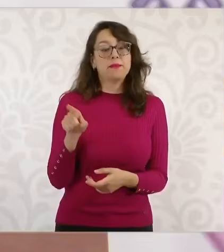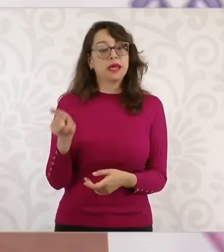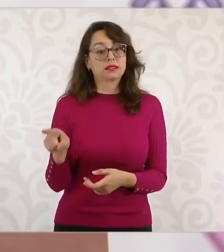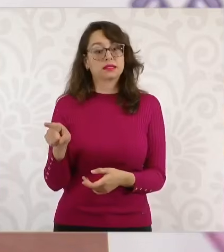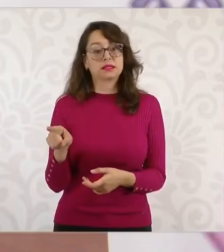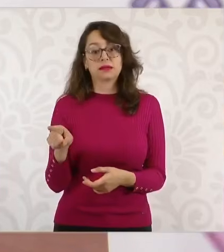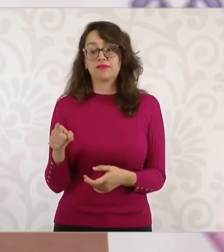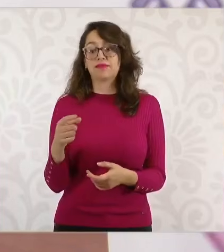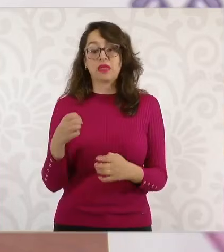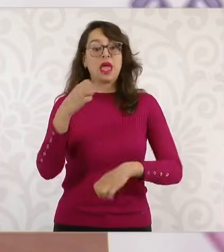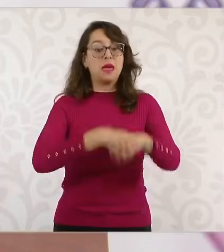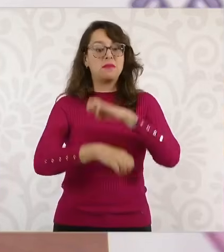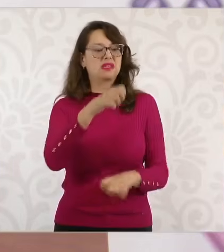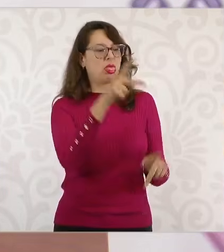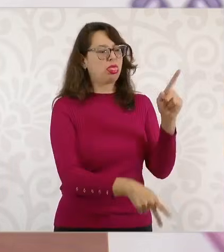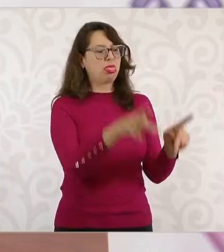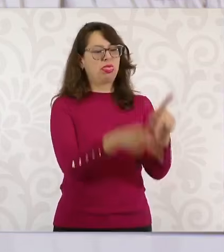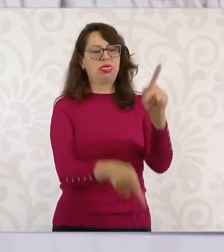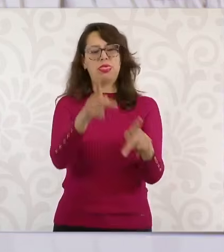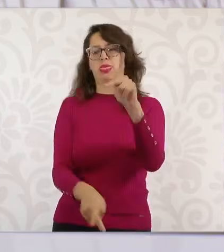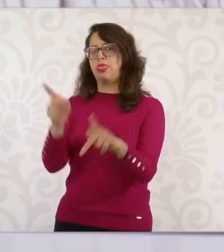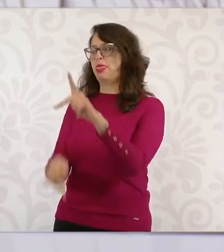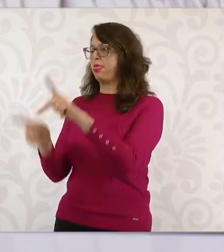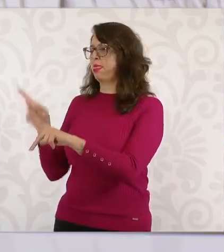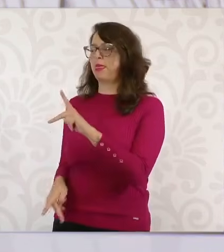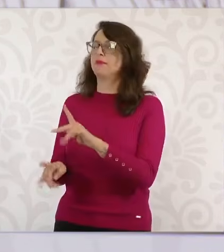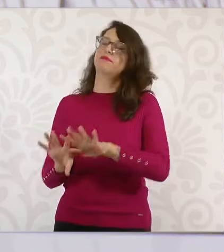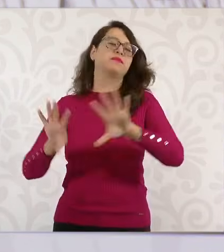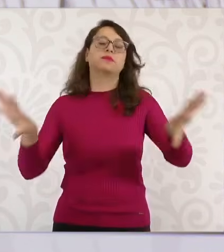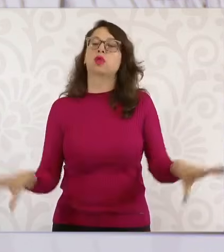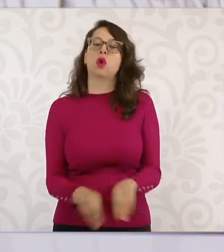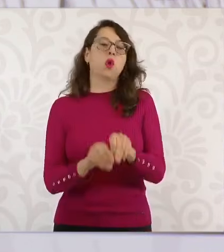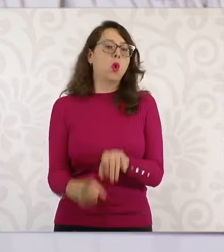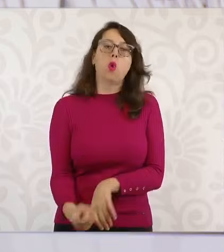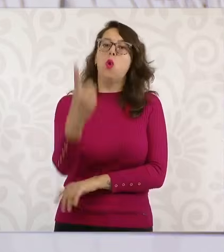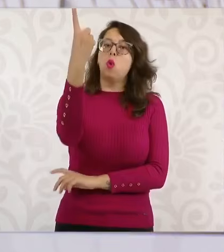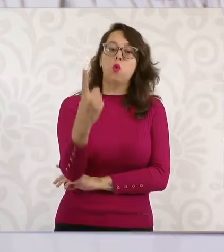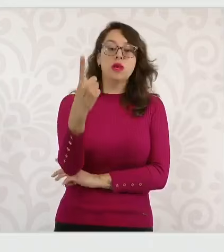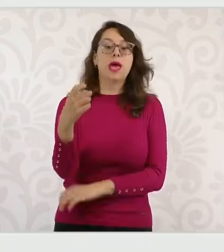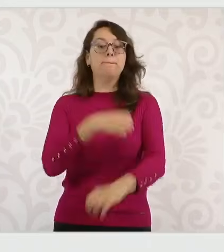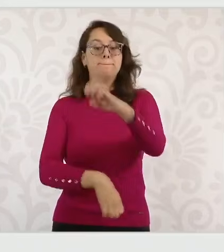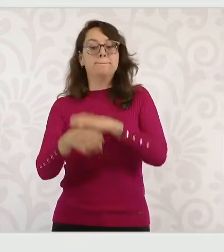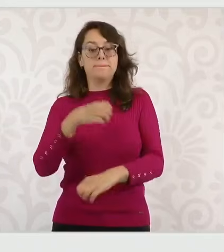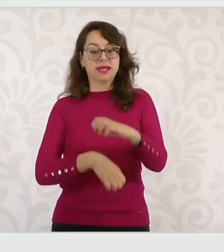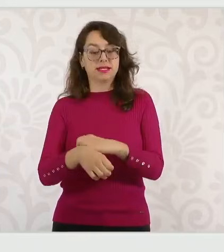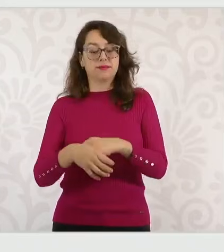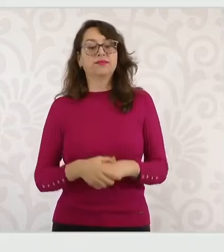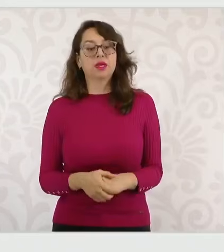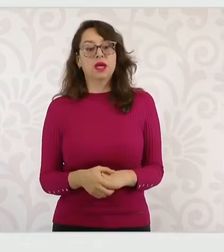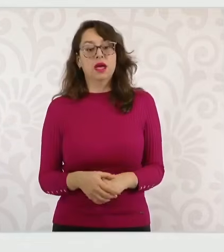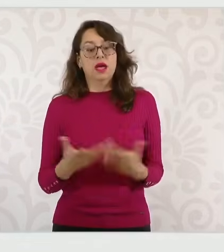una empresa dividida en pedacitos. Ya es una sola empresa. Desaparecieron